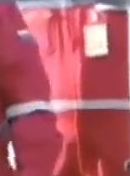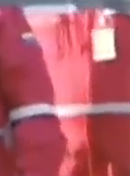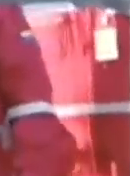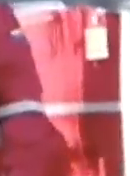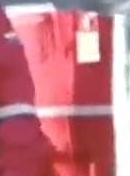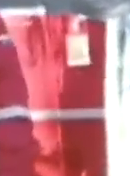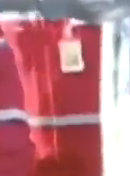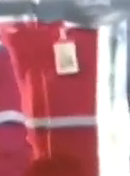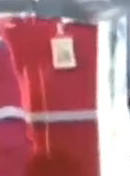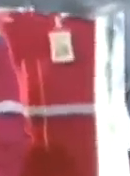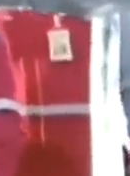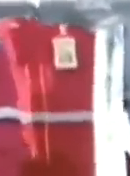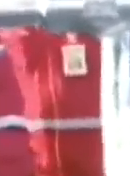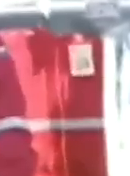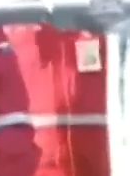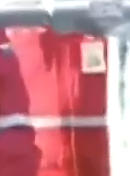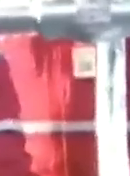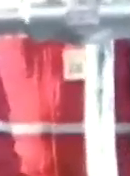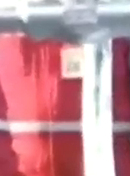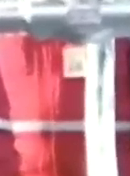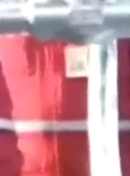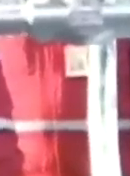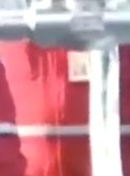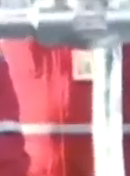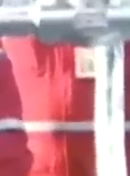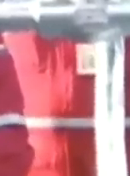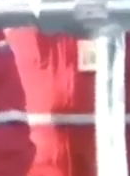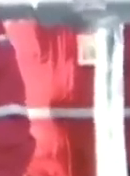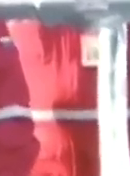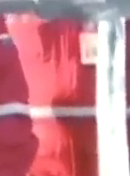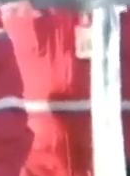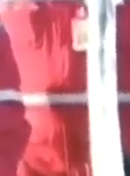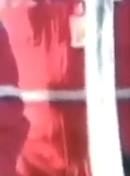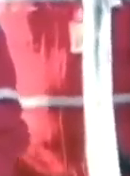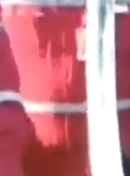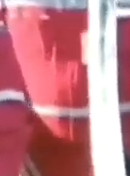No, no, tenemos que estar aquí. Trabajo seguro, presidente, ante todo.